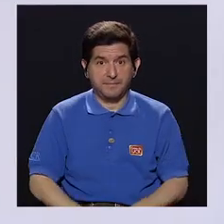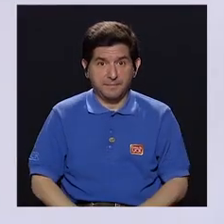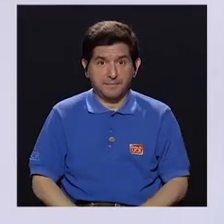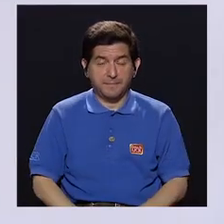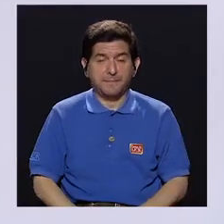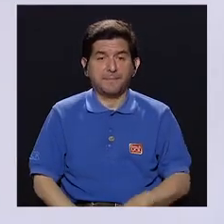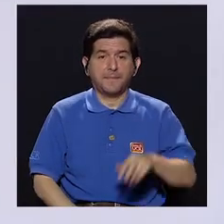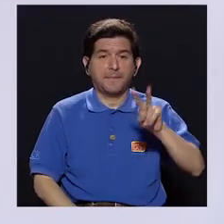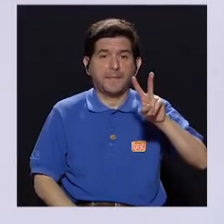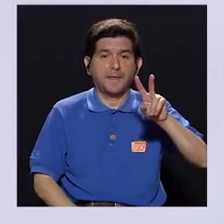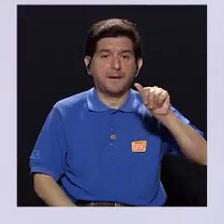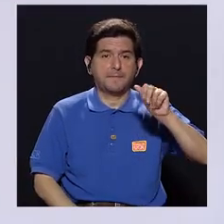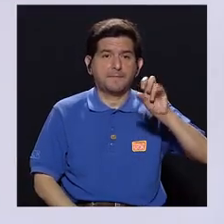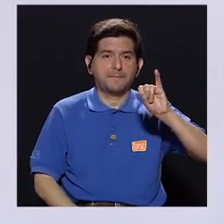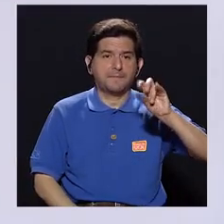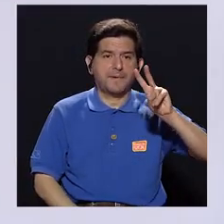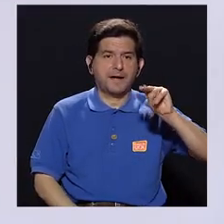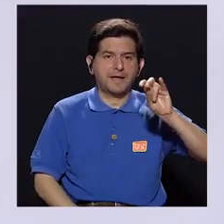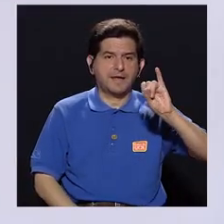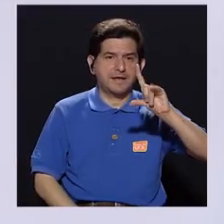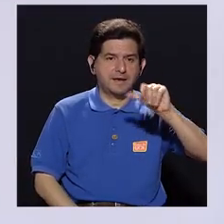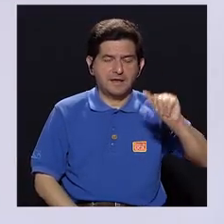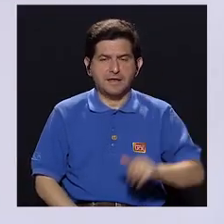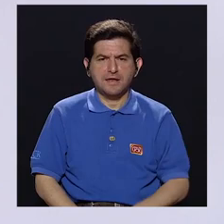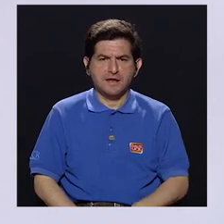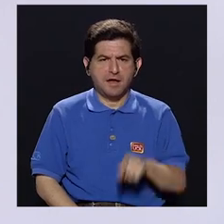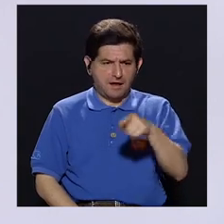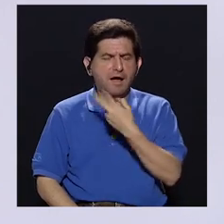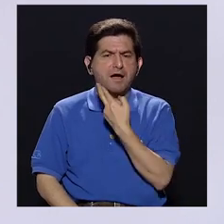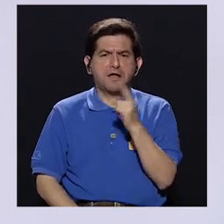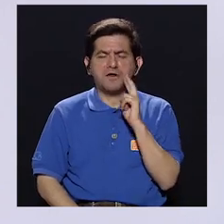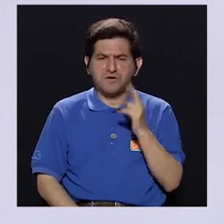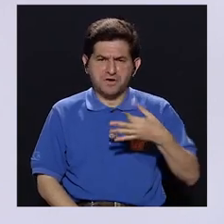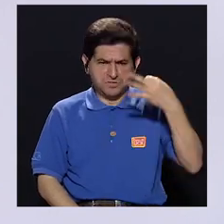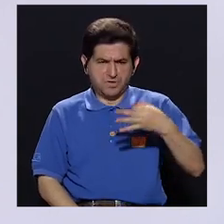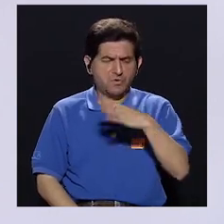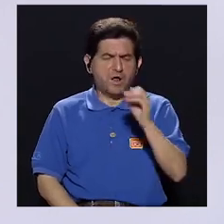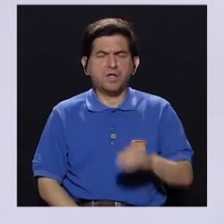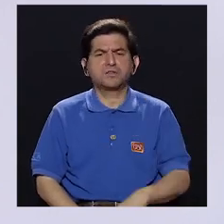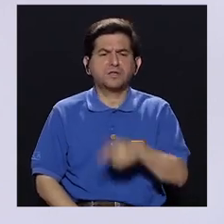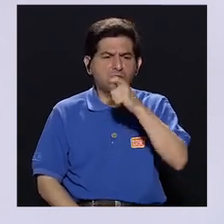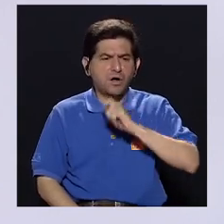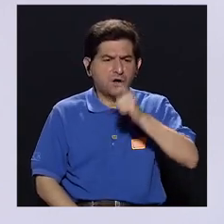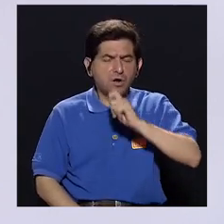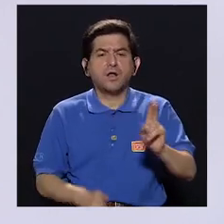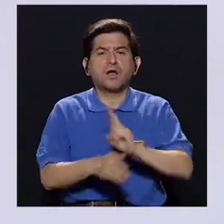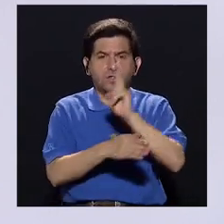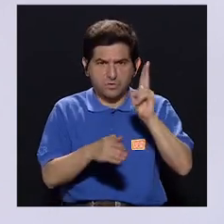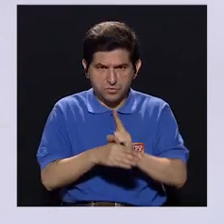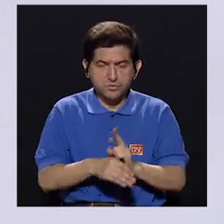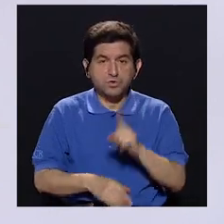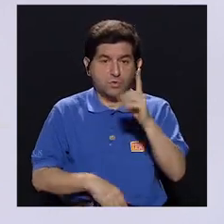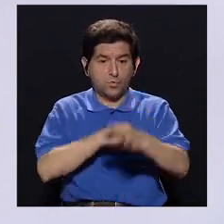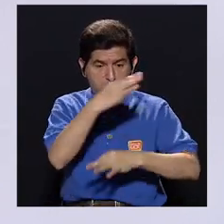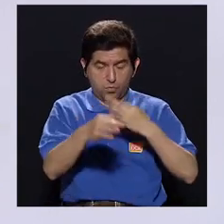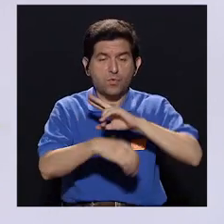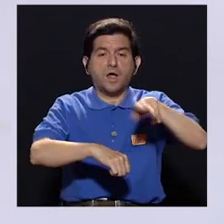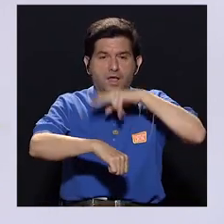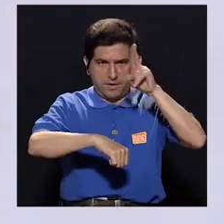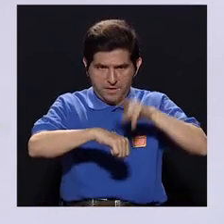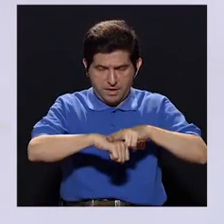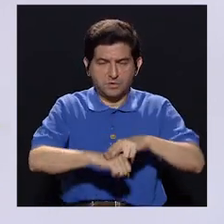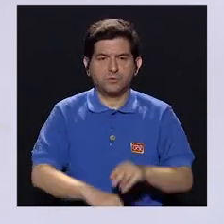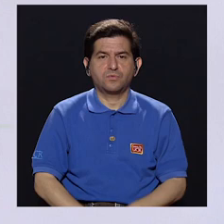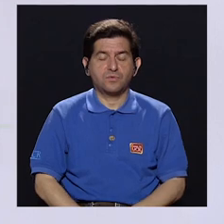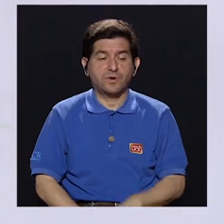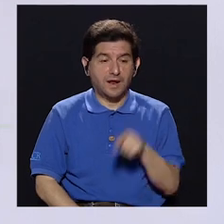la vainilla digamos para los restaurantes más finos o para eh los helados y así se usa una vainilla natural que viene